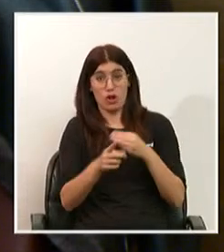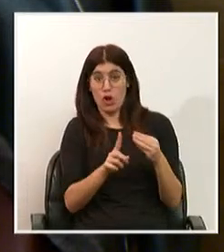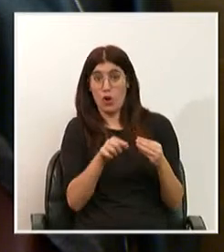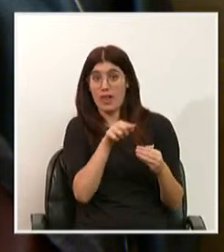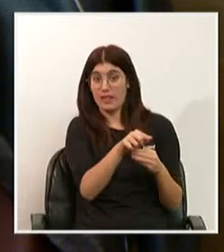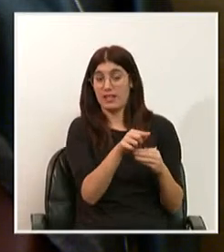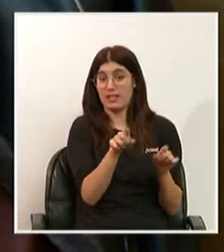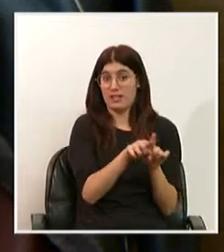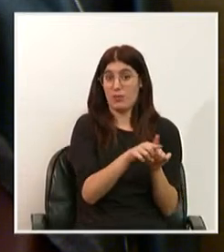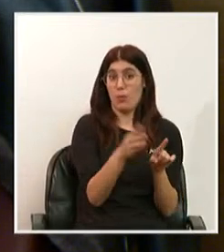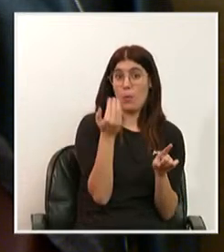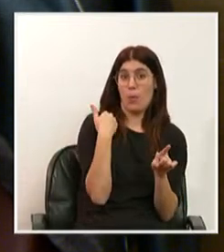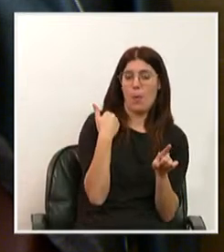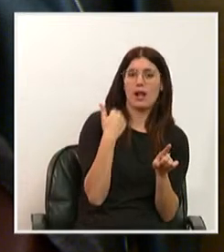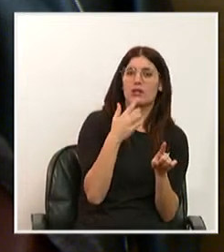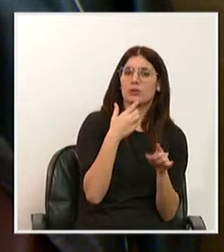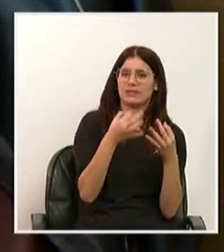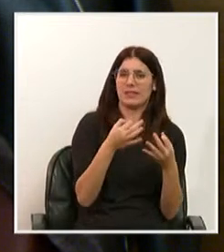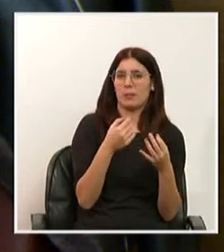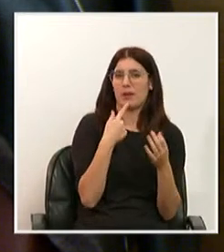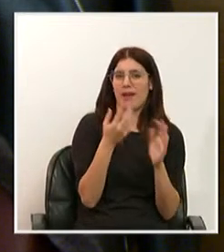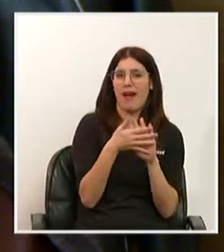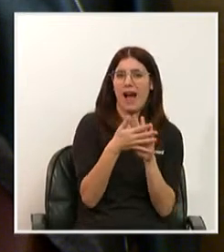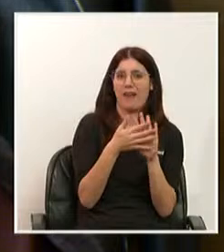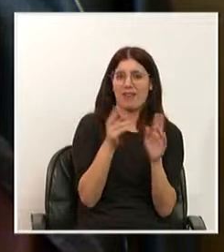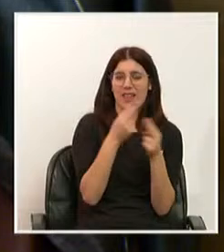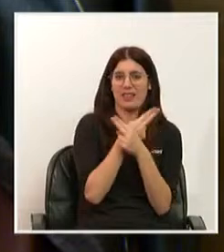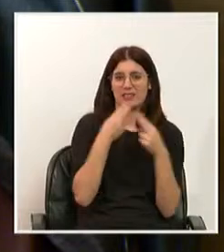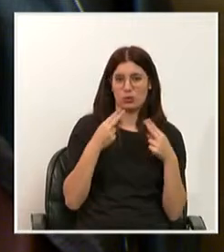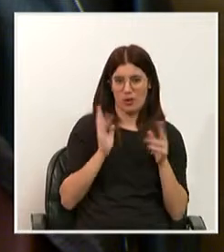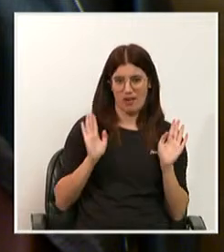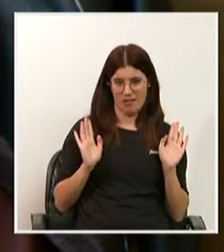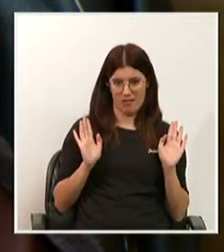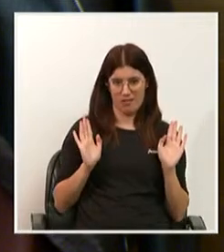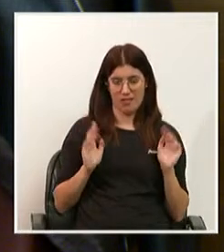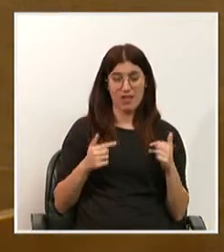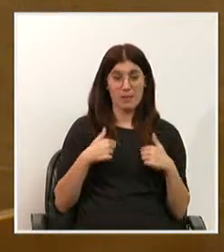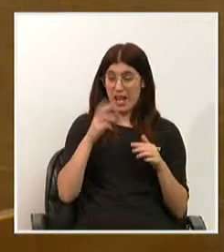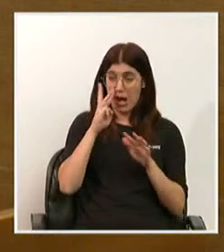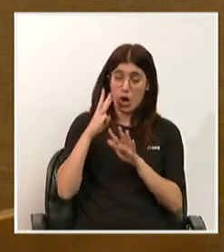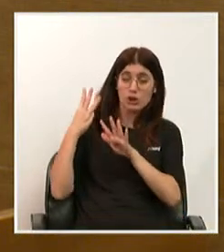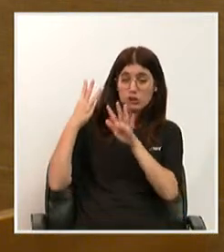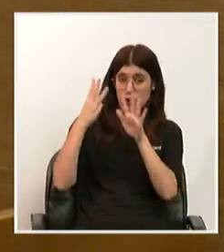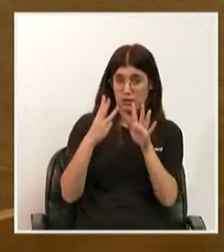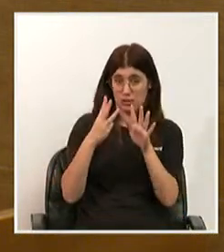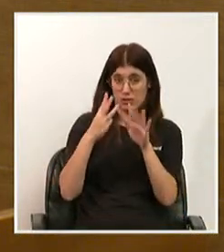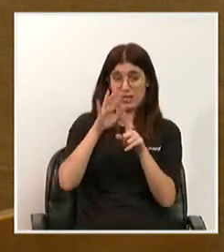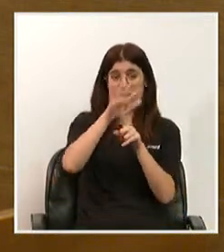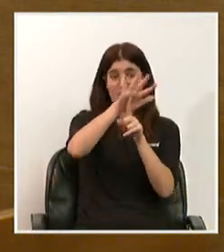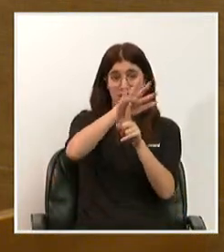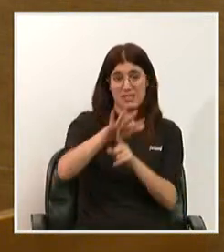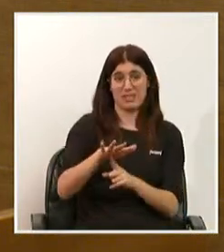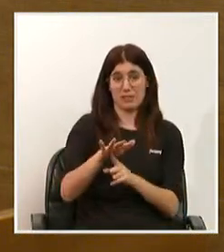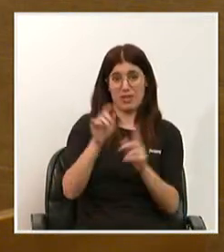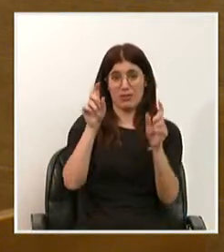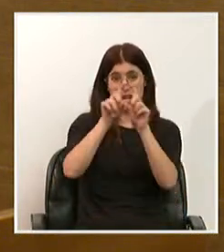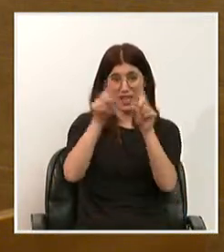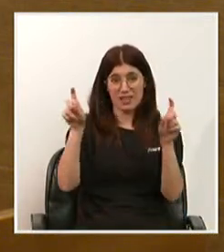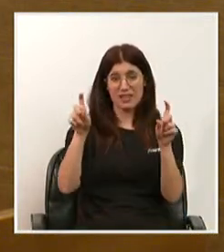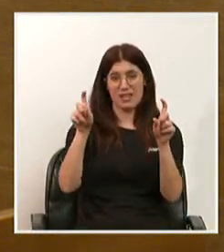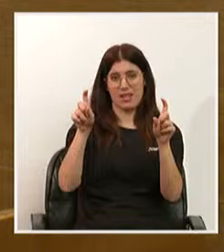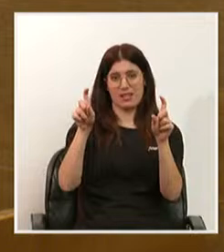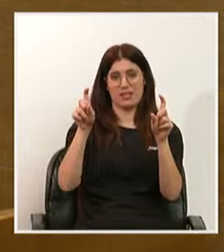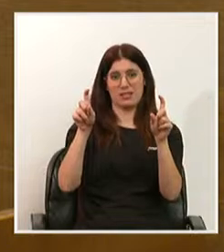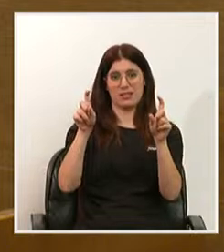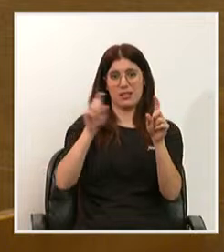no fuida a la censura mire hanmin entit cultural que no